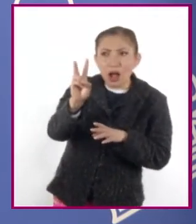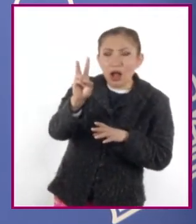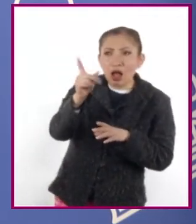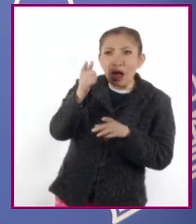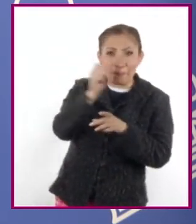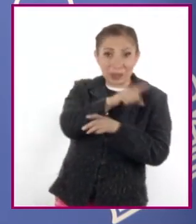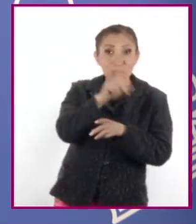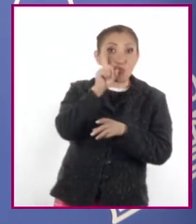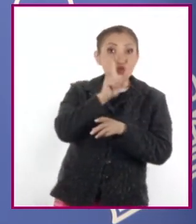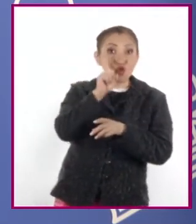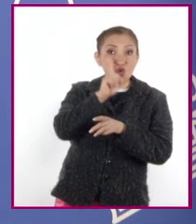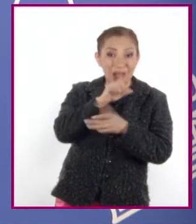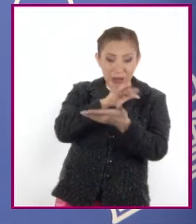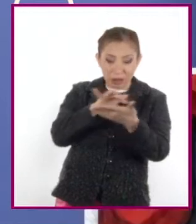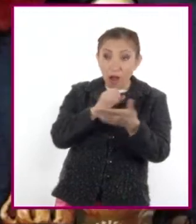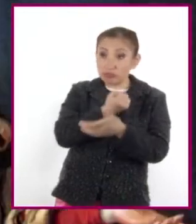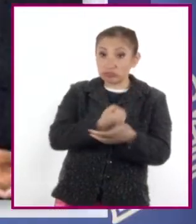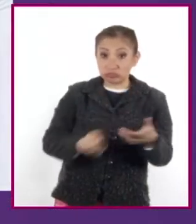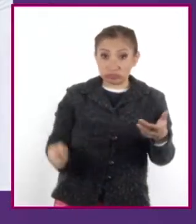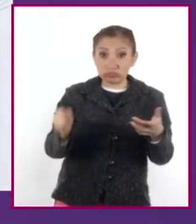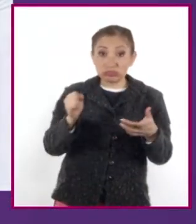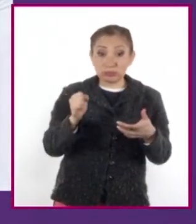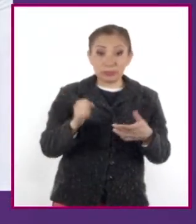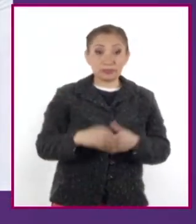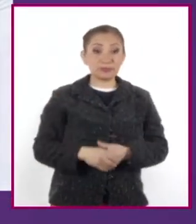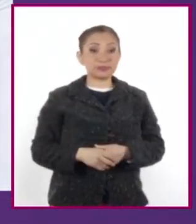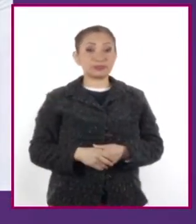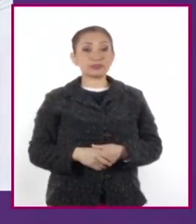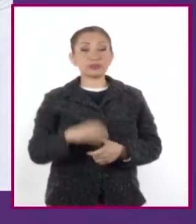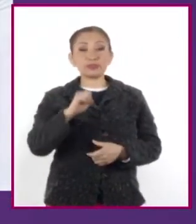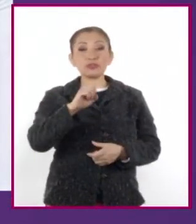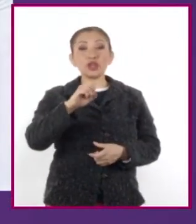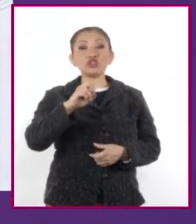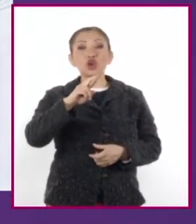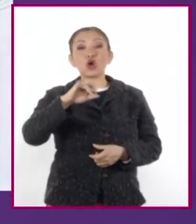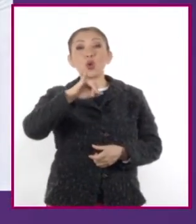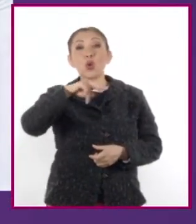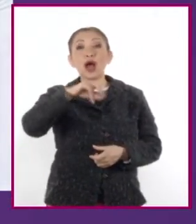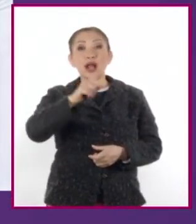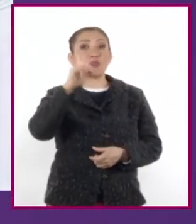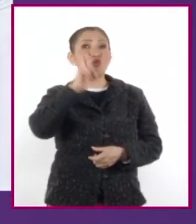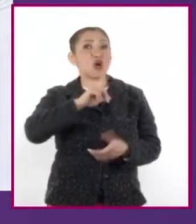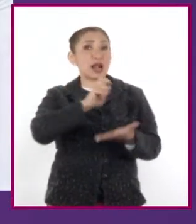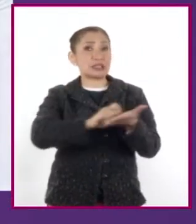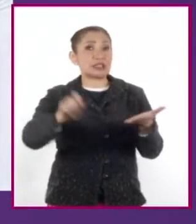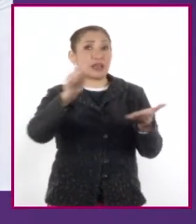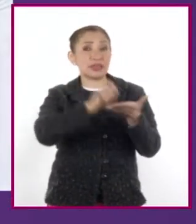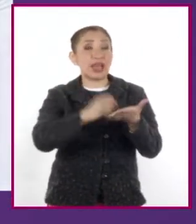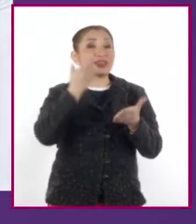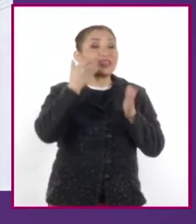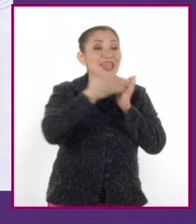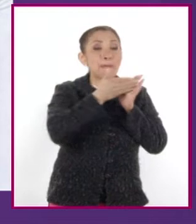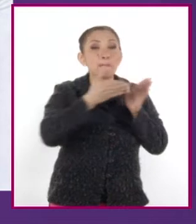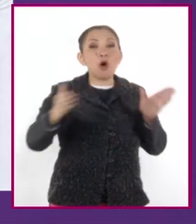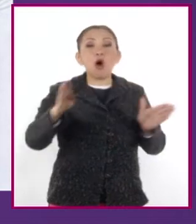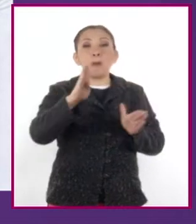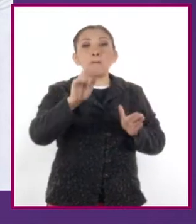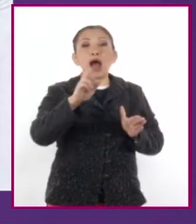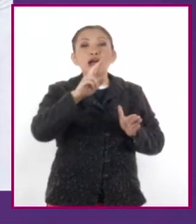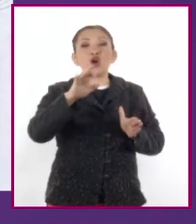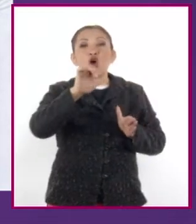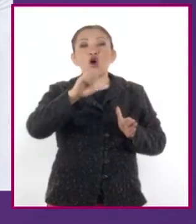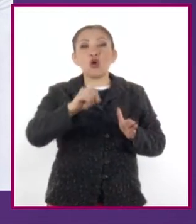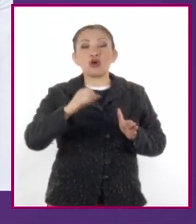esta excelsa escritora mexicana? Sor Juana fue una escritora mexicana del periodo barroco en el